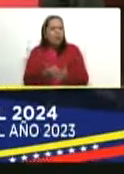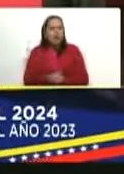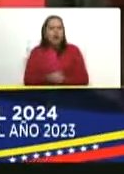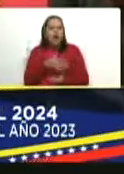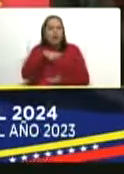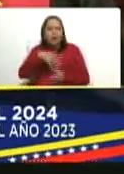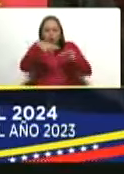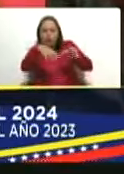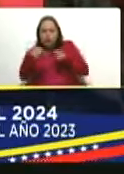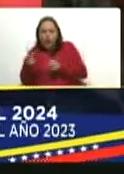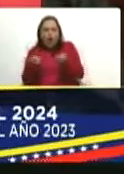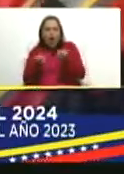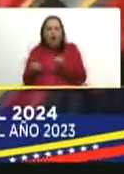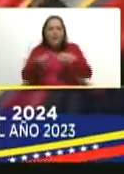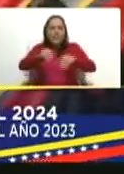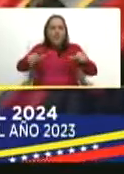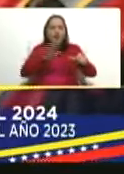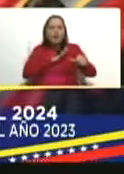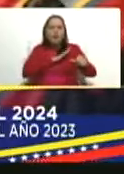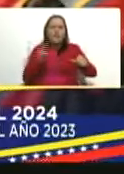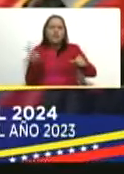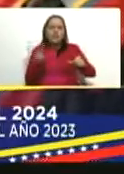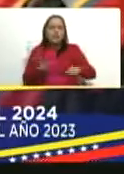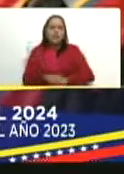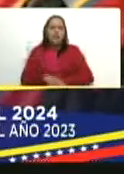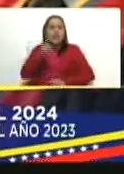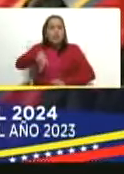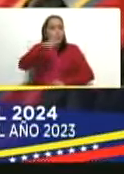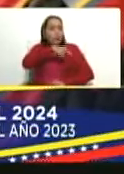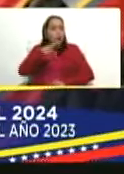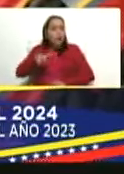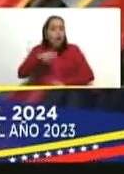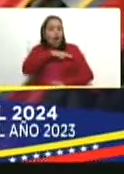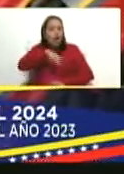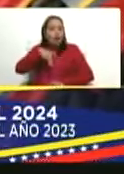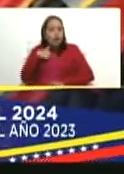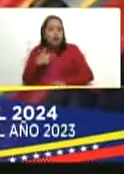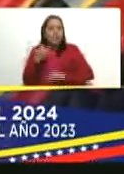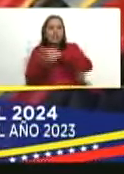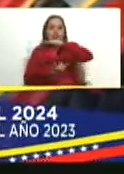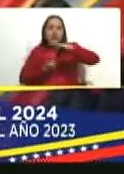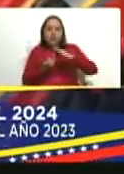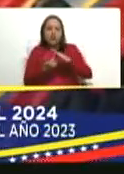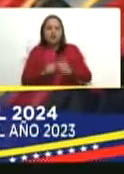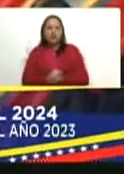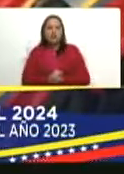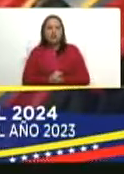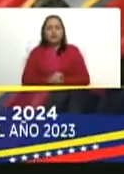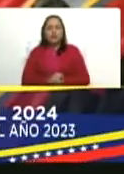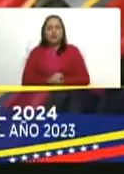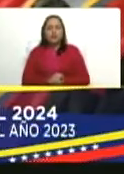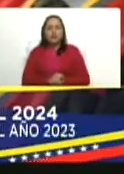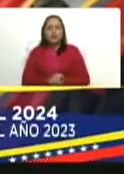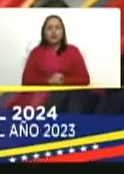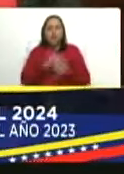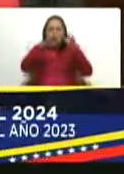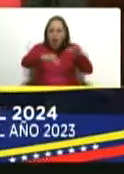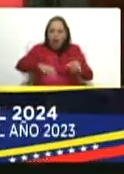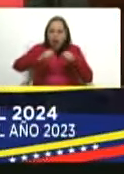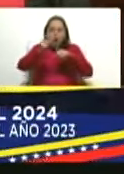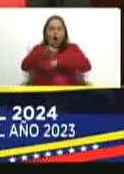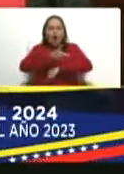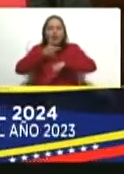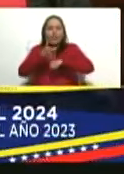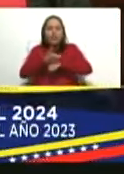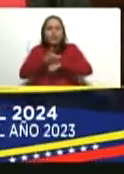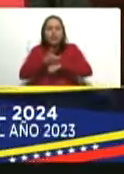control de nuestro territorio, de nuestra población y de nuestras instituciones. Reapoderarse del poder estatal